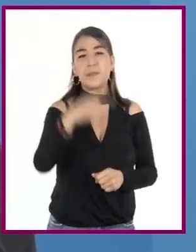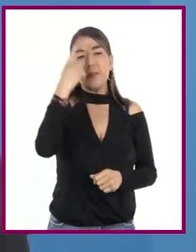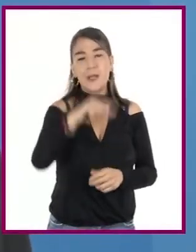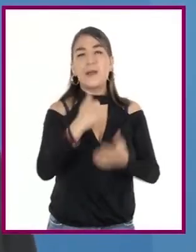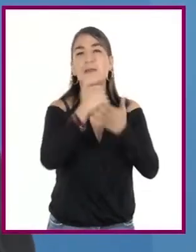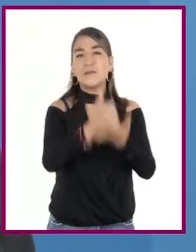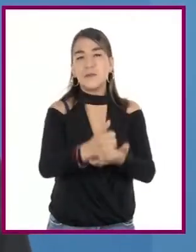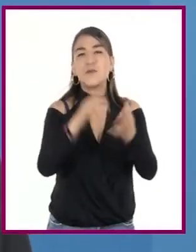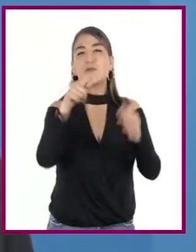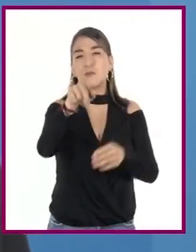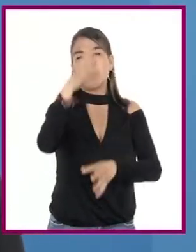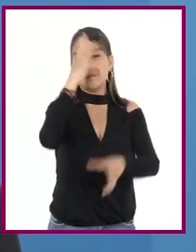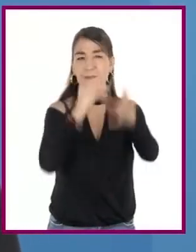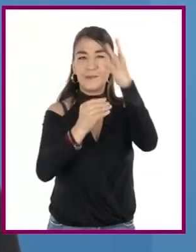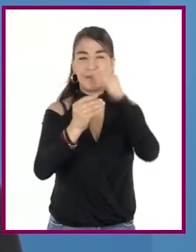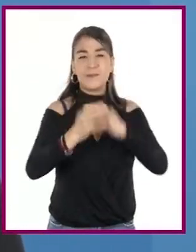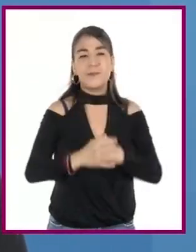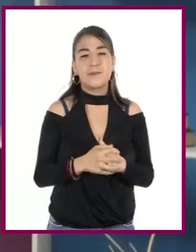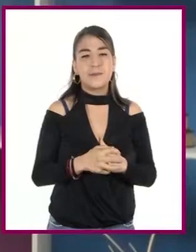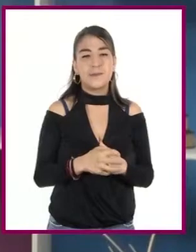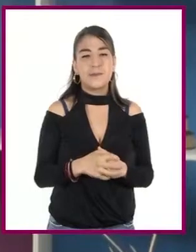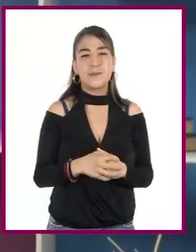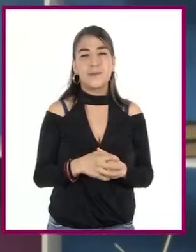para apoyar sus aprendizajes.